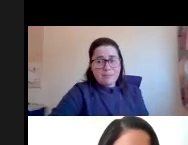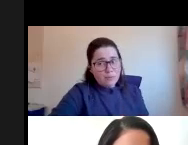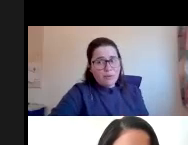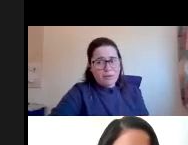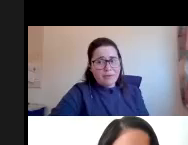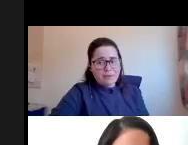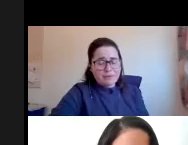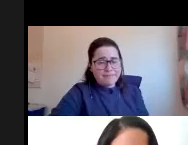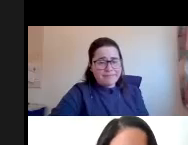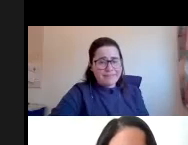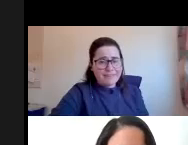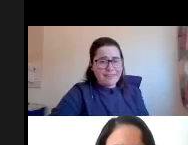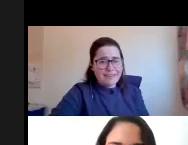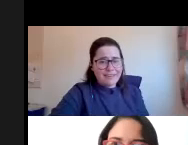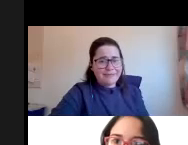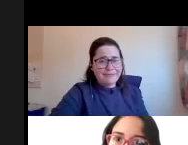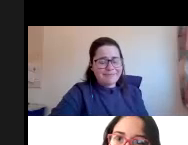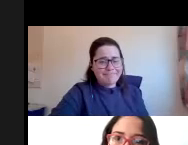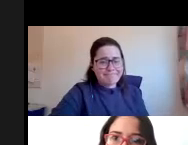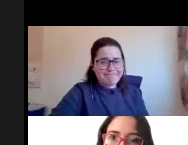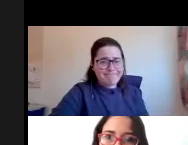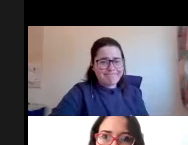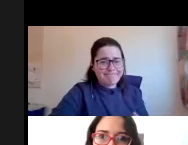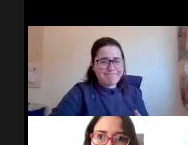Esa es muy buena pregunta.